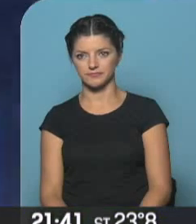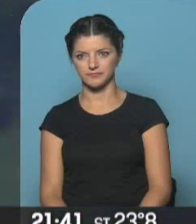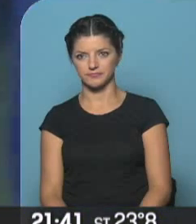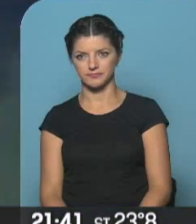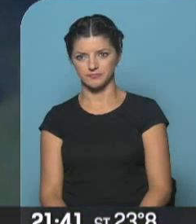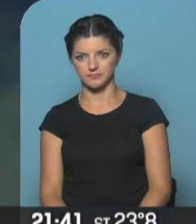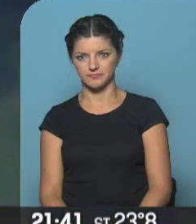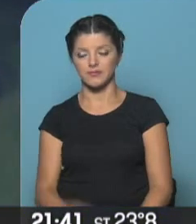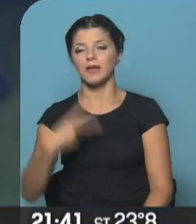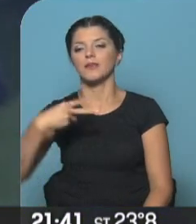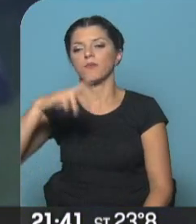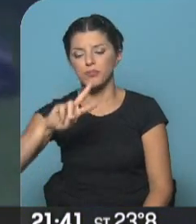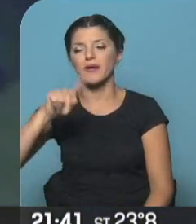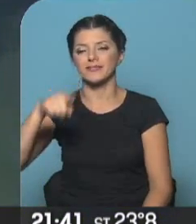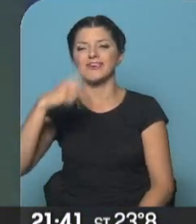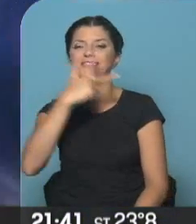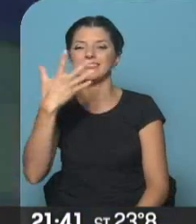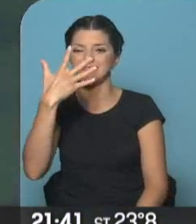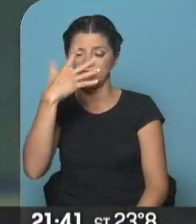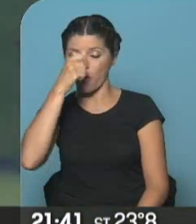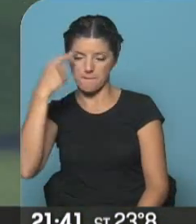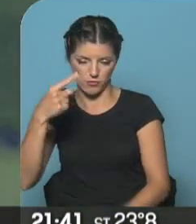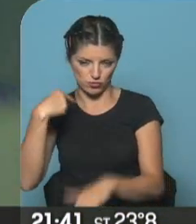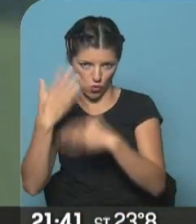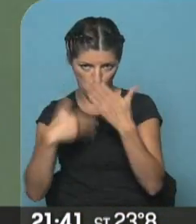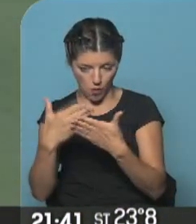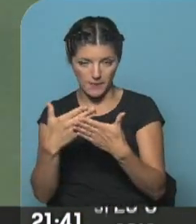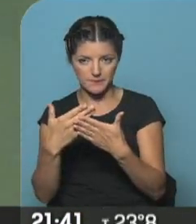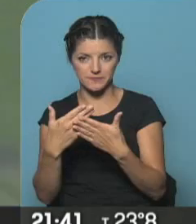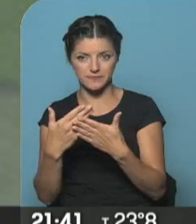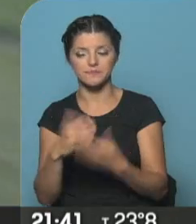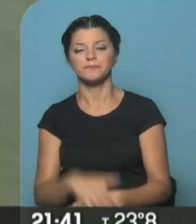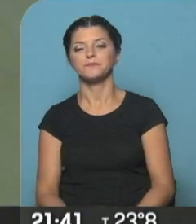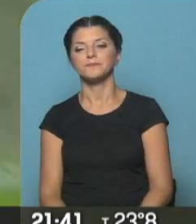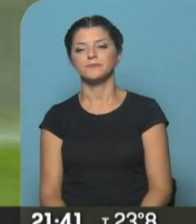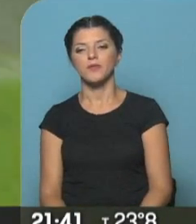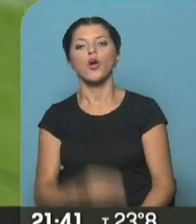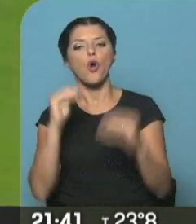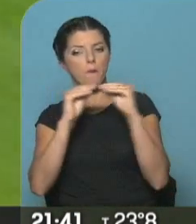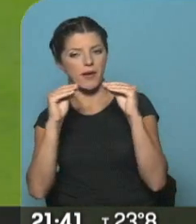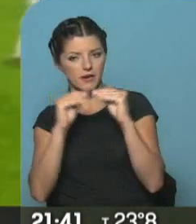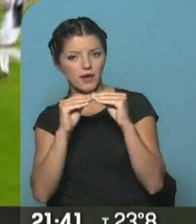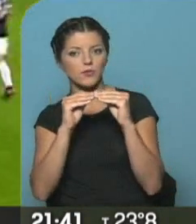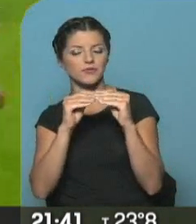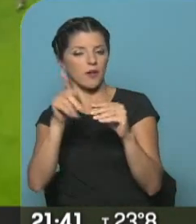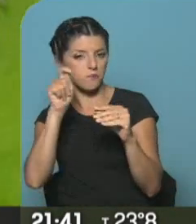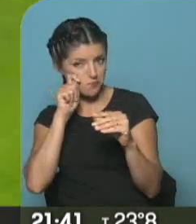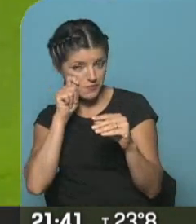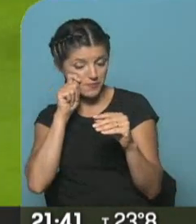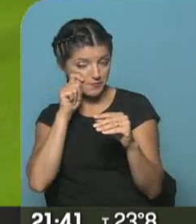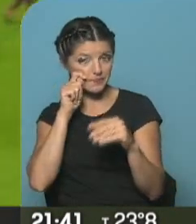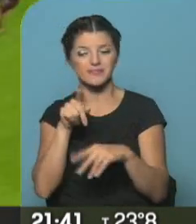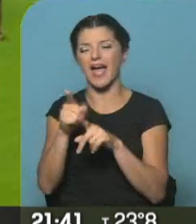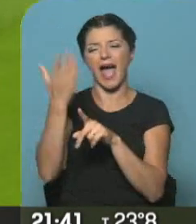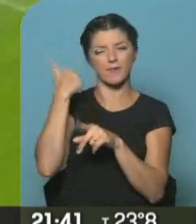35 minutos en el empate del Barça frente a la Juventus. El saludo para Deulofeu. Leo fue guardado ya que el